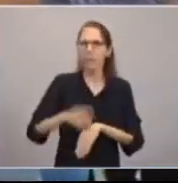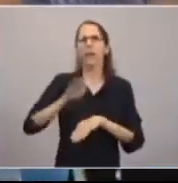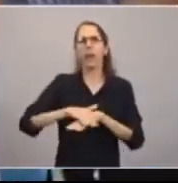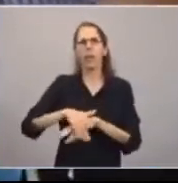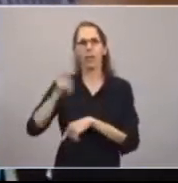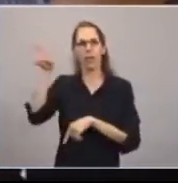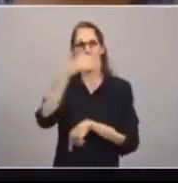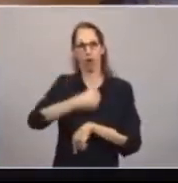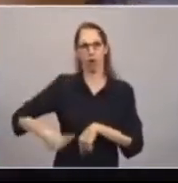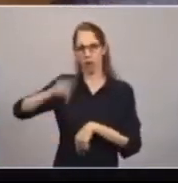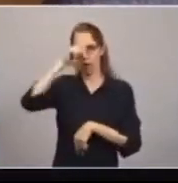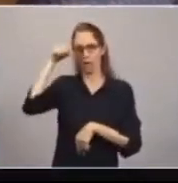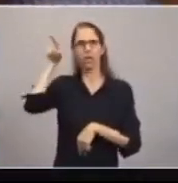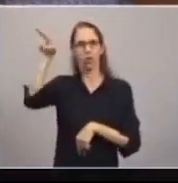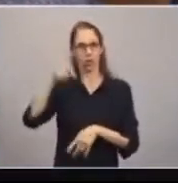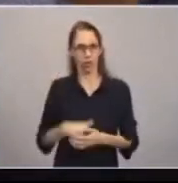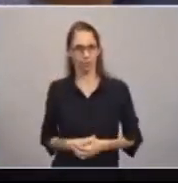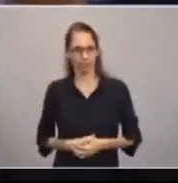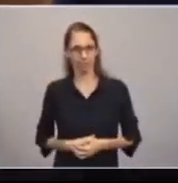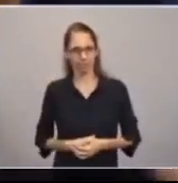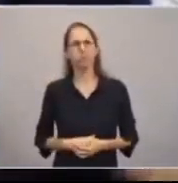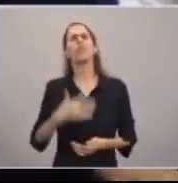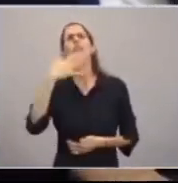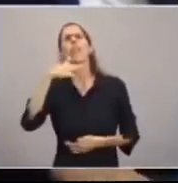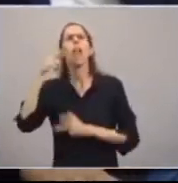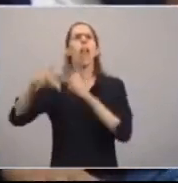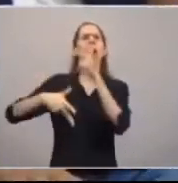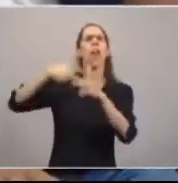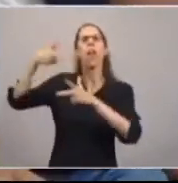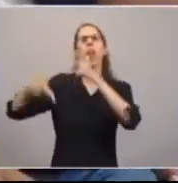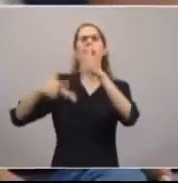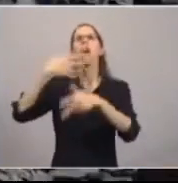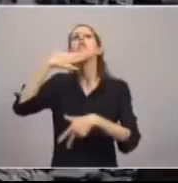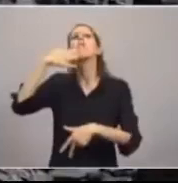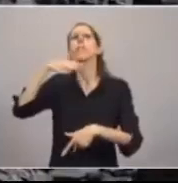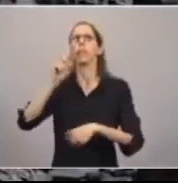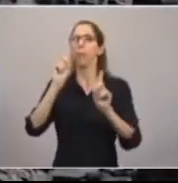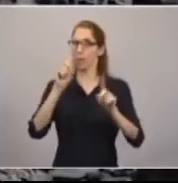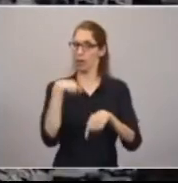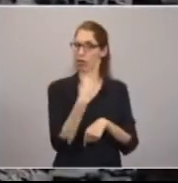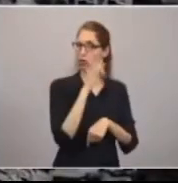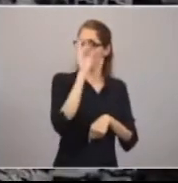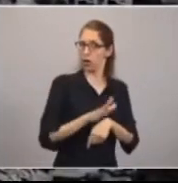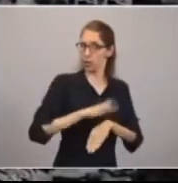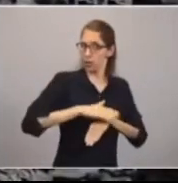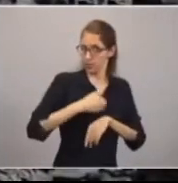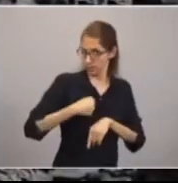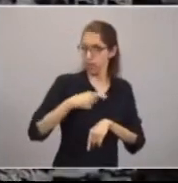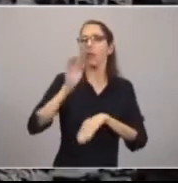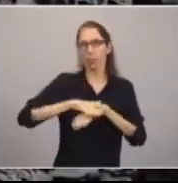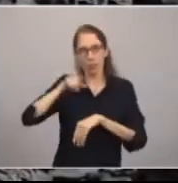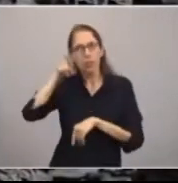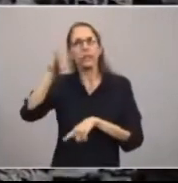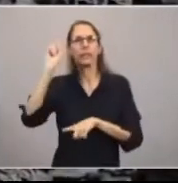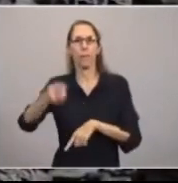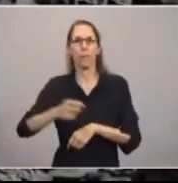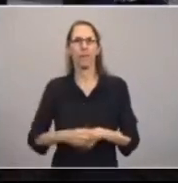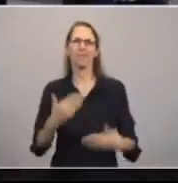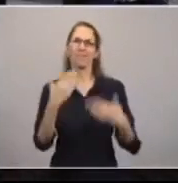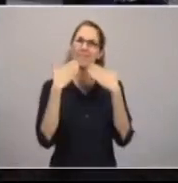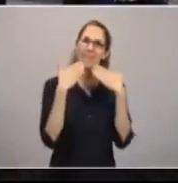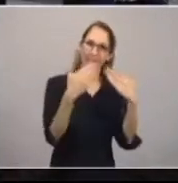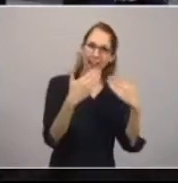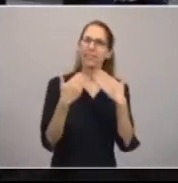responsabilidad del Gobierno Nacional. Yo entiendo todo lo que se dijo, pero también es responsabilidad del Gobierno Nacional. Así que muchísimas